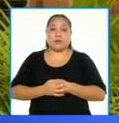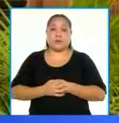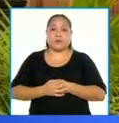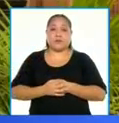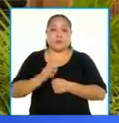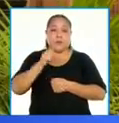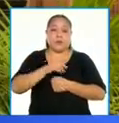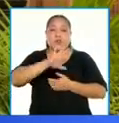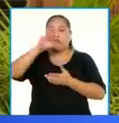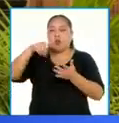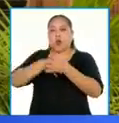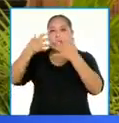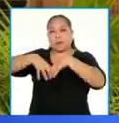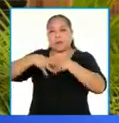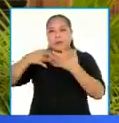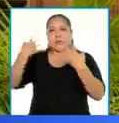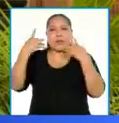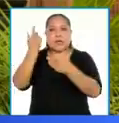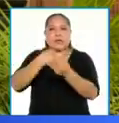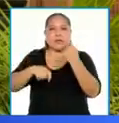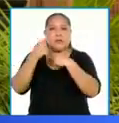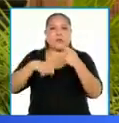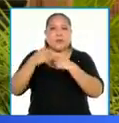que son todas las empresas que están vendiendo